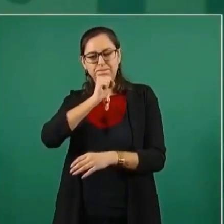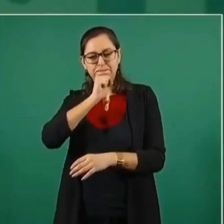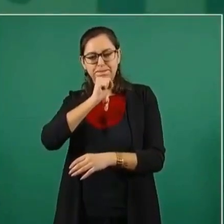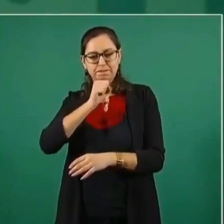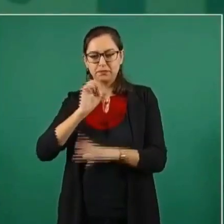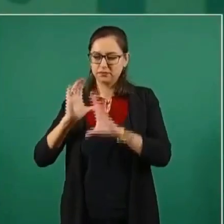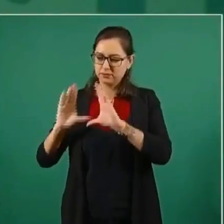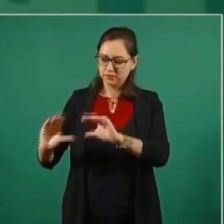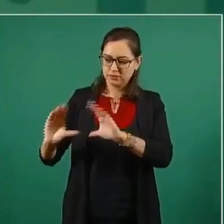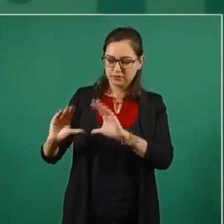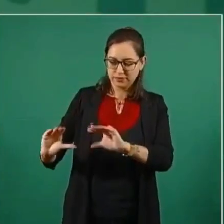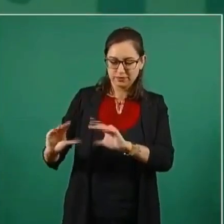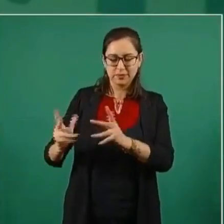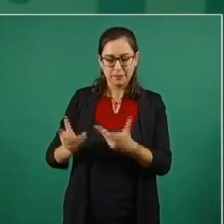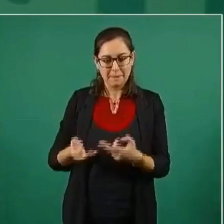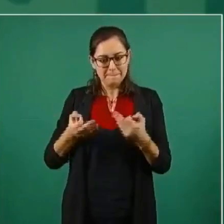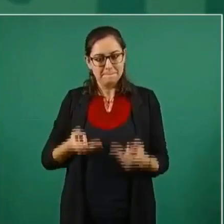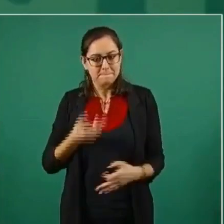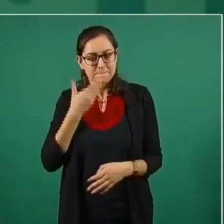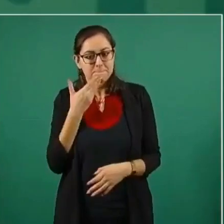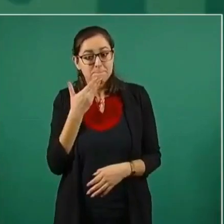No fue casual